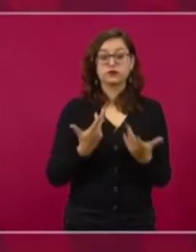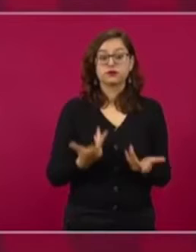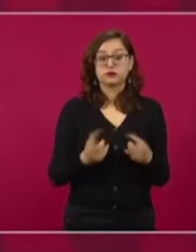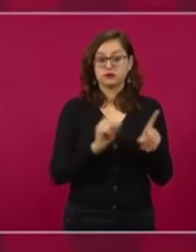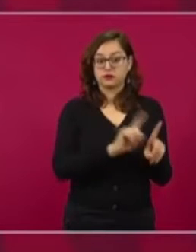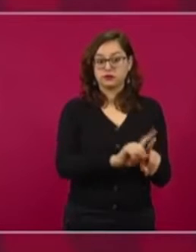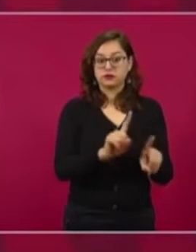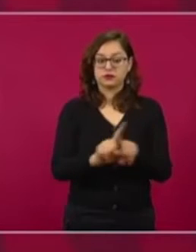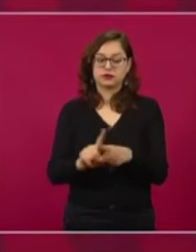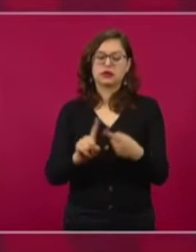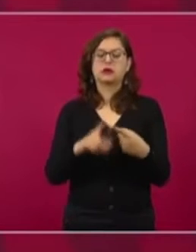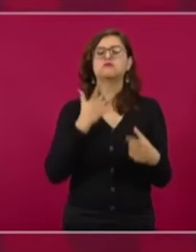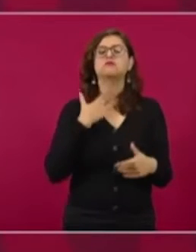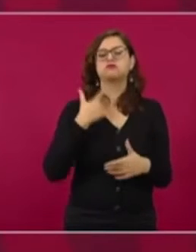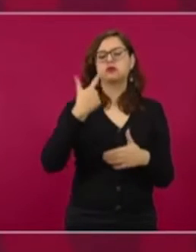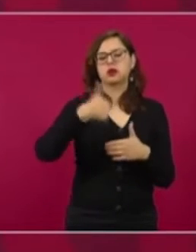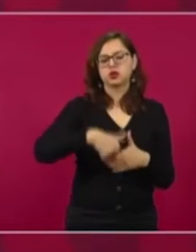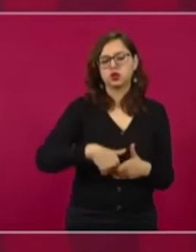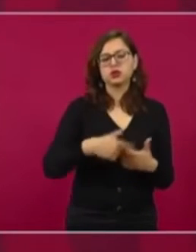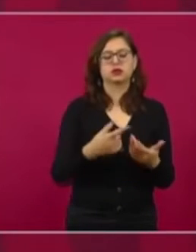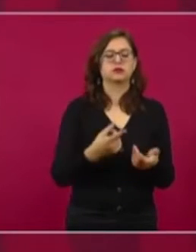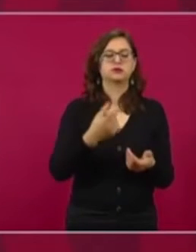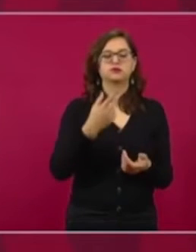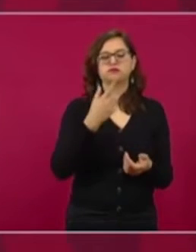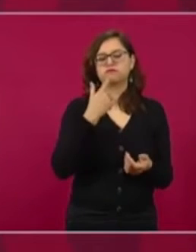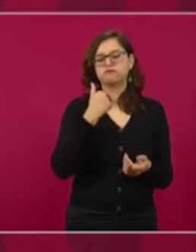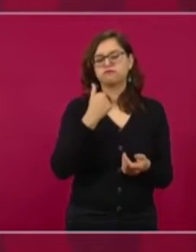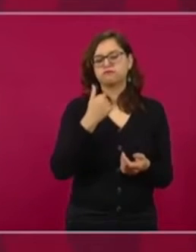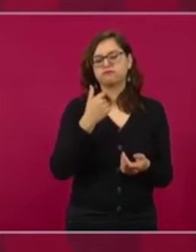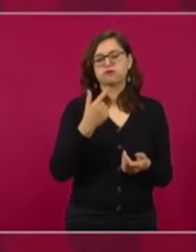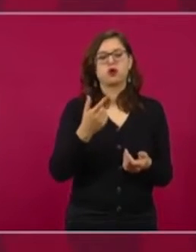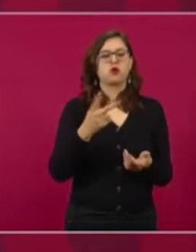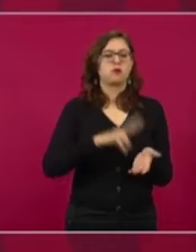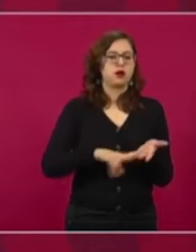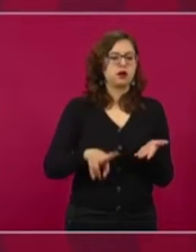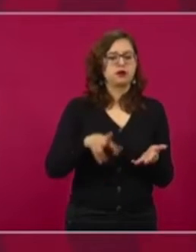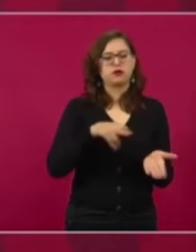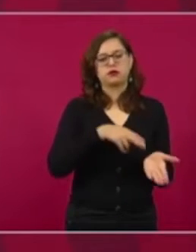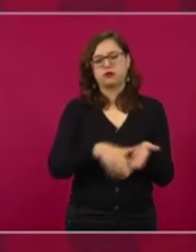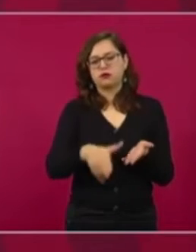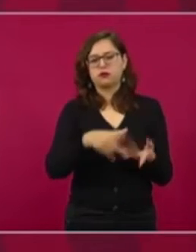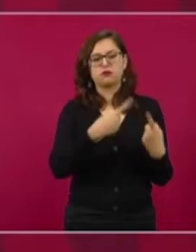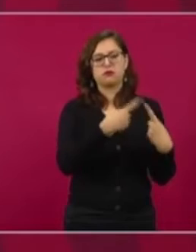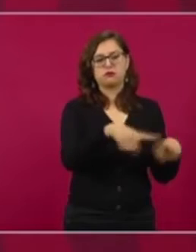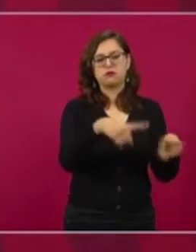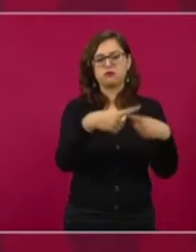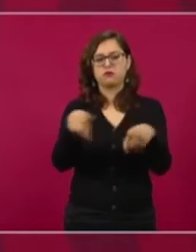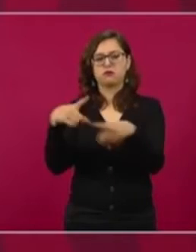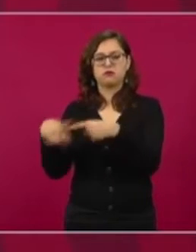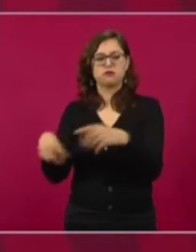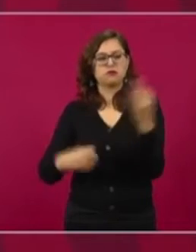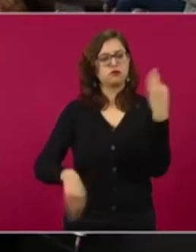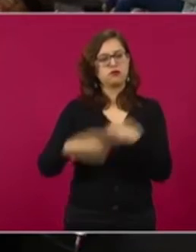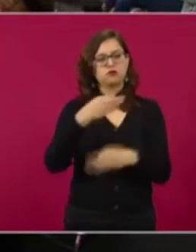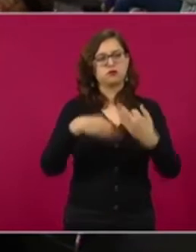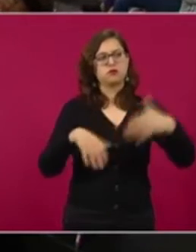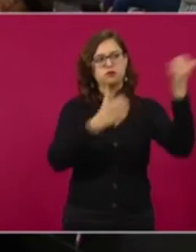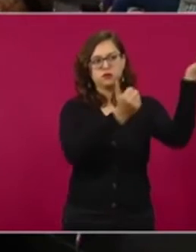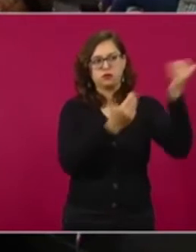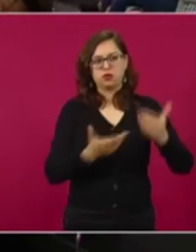gasolinas, el diésel, todo se va a comercializar en nuestro país,